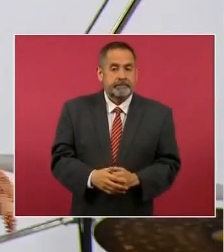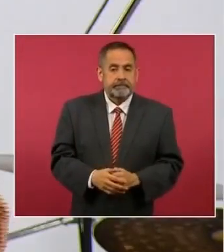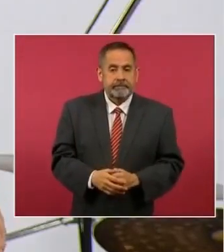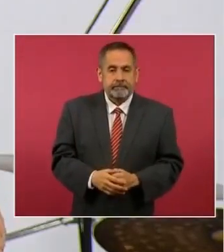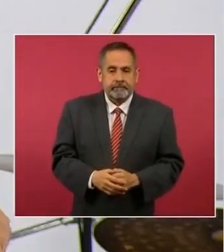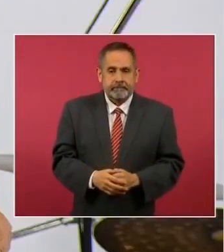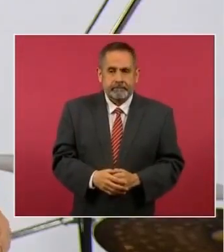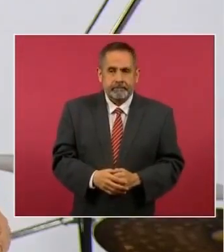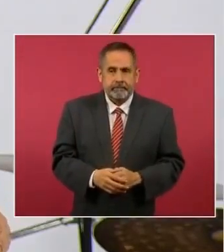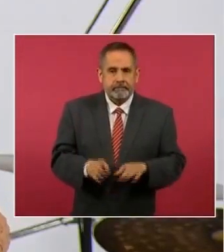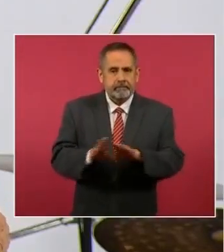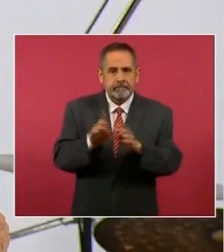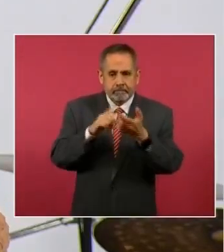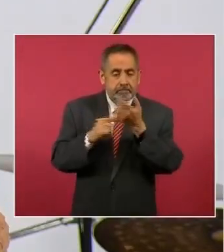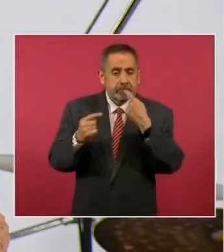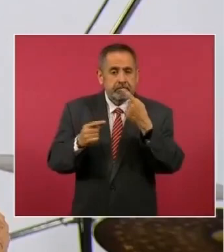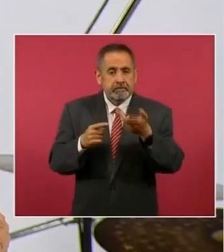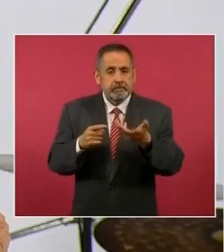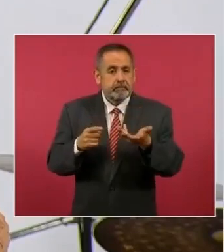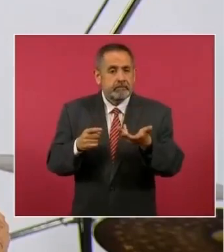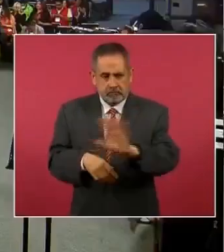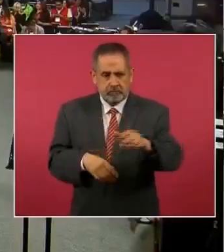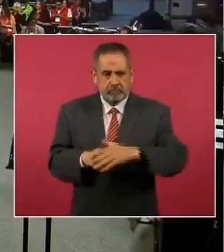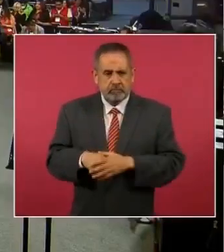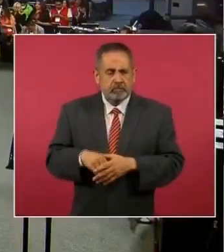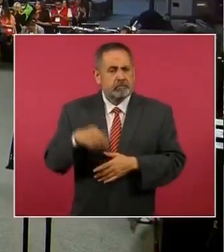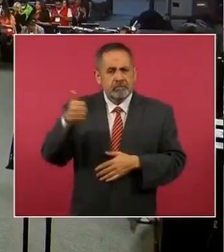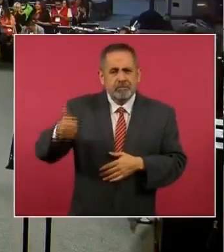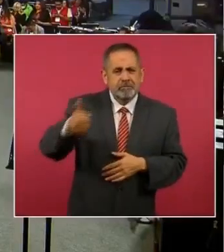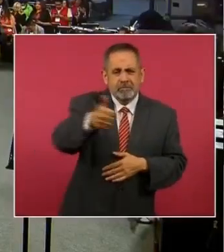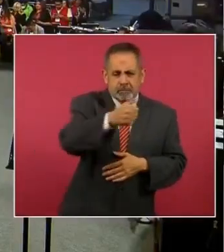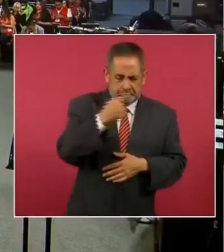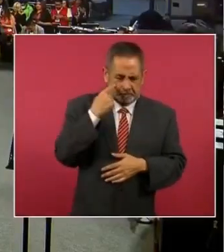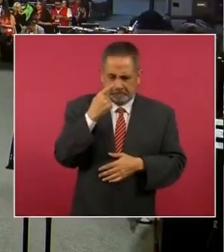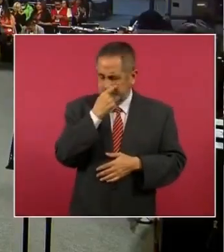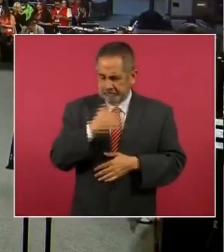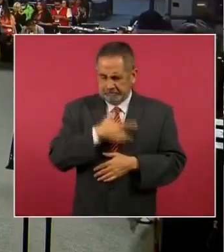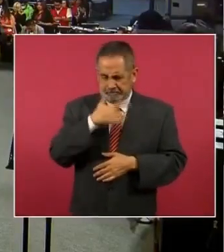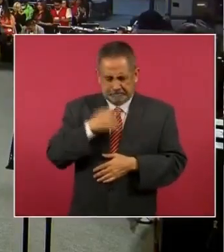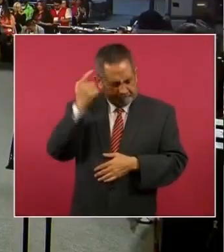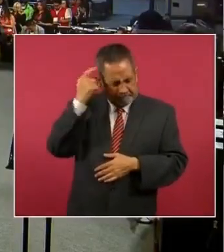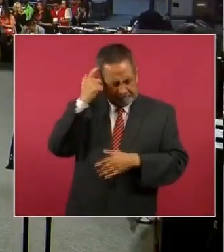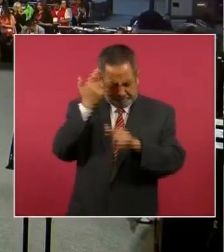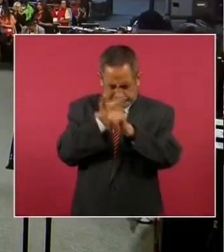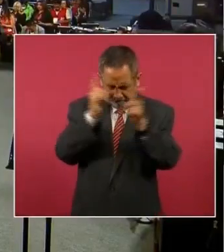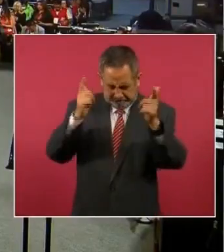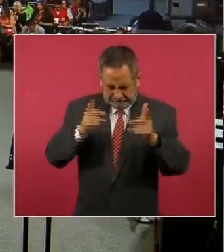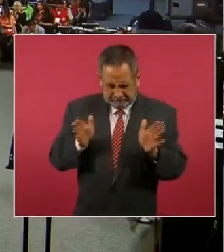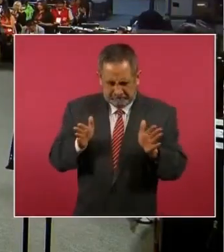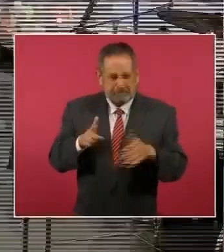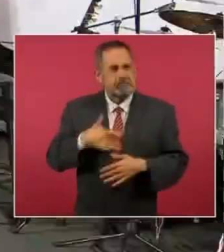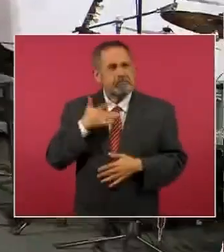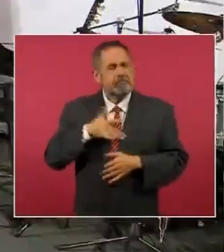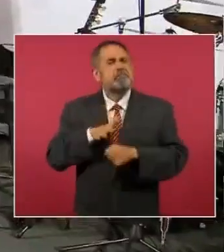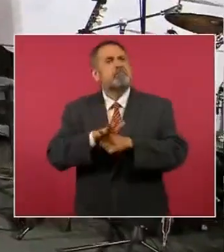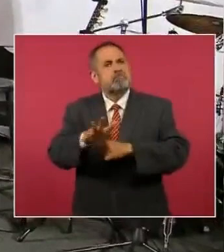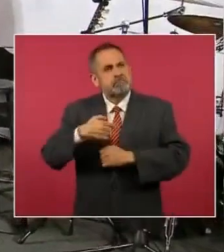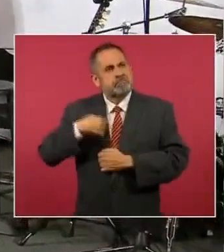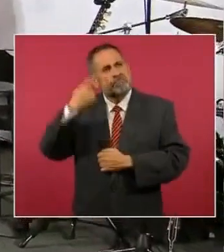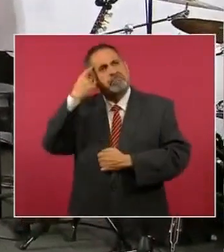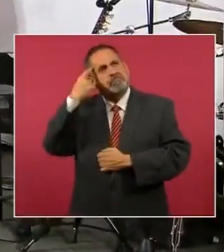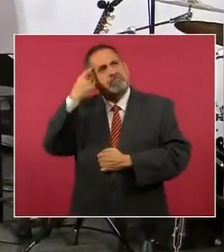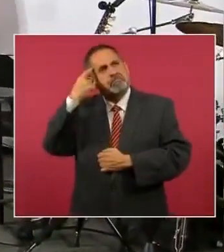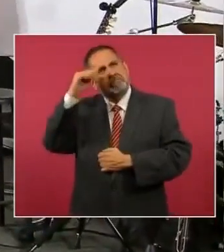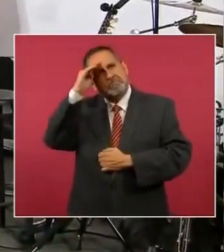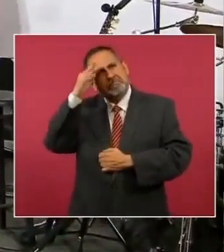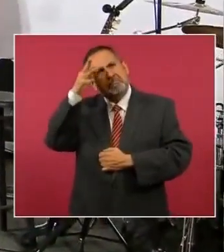artículo 19, documentó en México, dábamos cuenta de eso hace un mes tan solo, que se agrede a la prensa cada 13